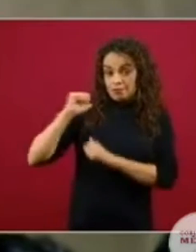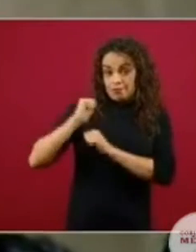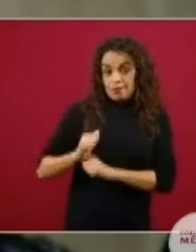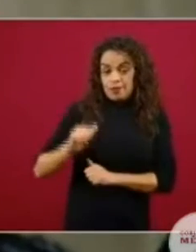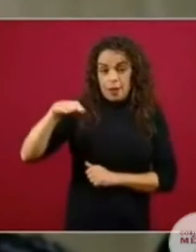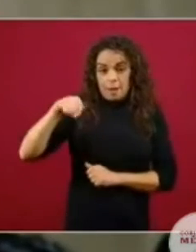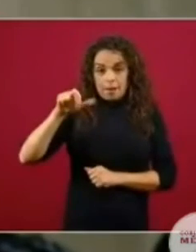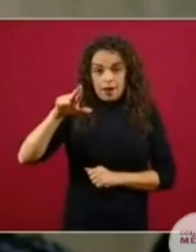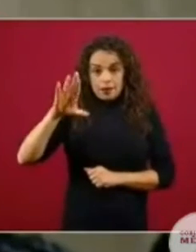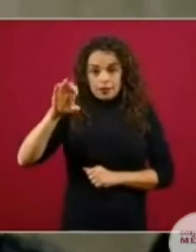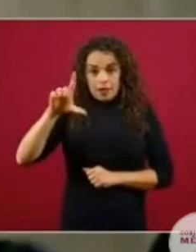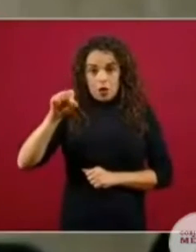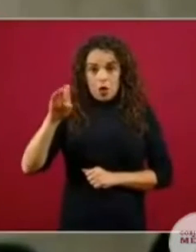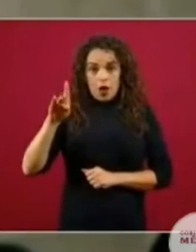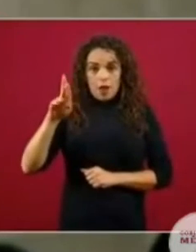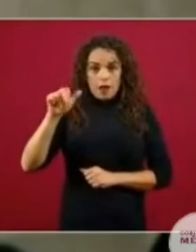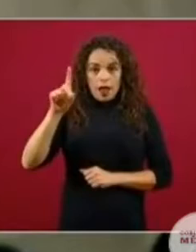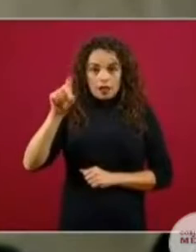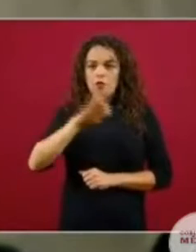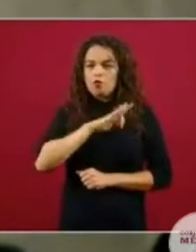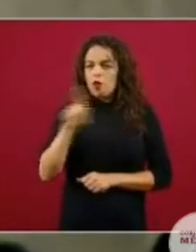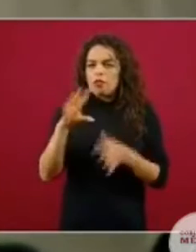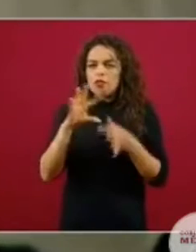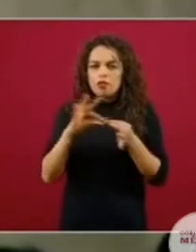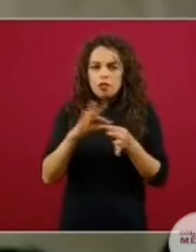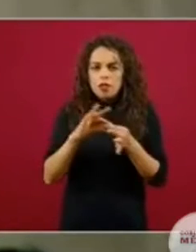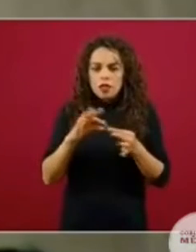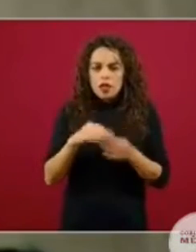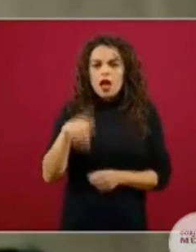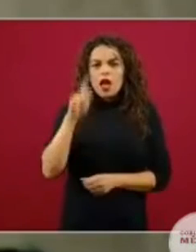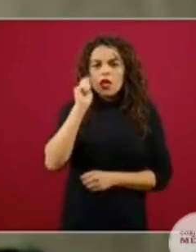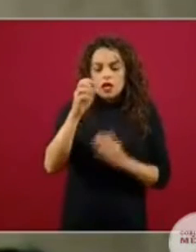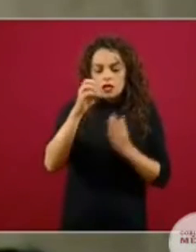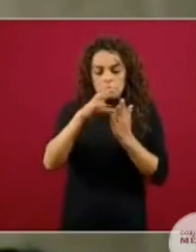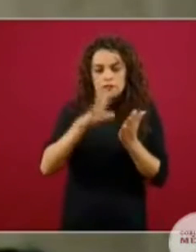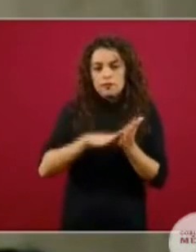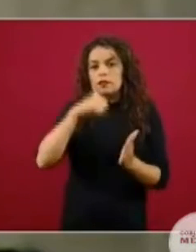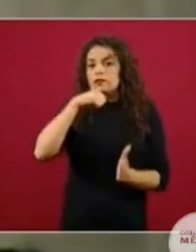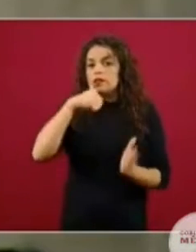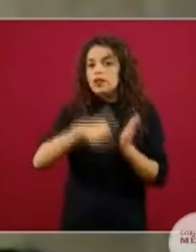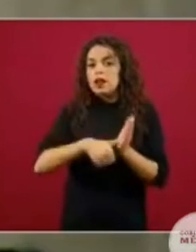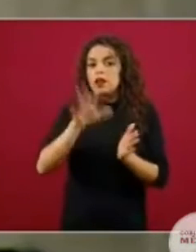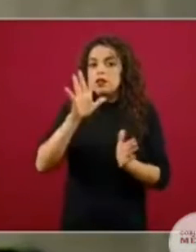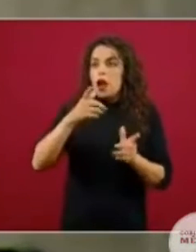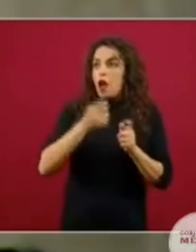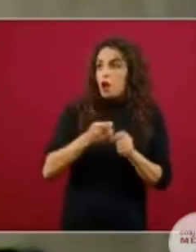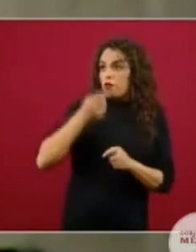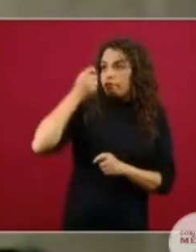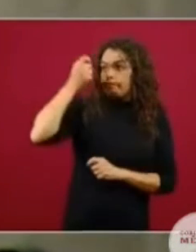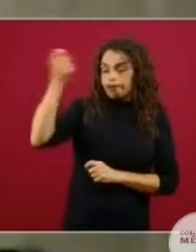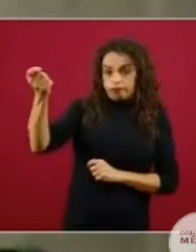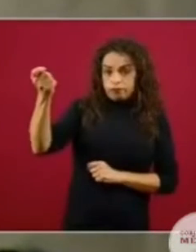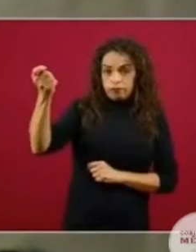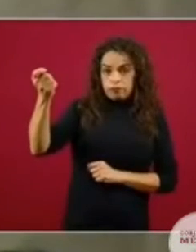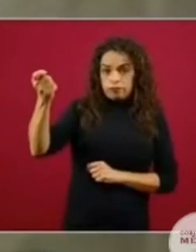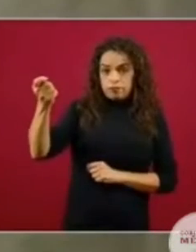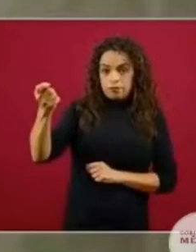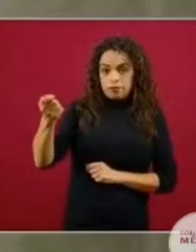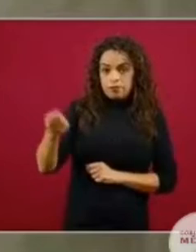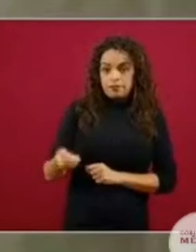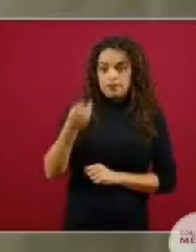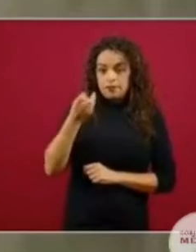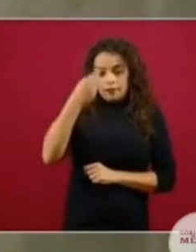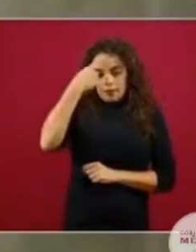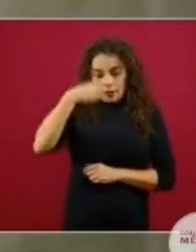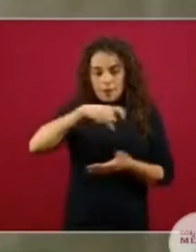hablar un poco de detalles qué es lo que se tiene que es lo que se ha pedido en esta carta que ya se entregó por parte de cancillería a este respecto y